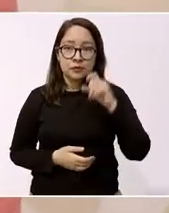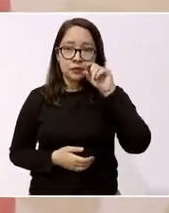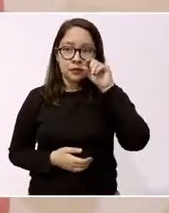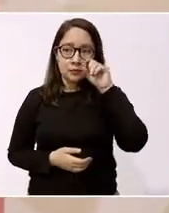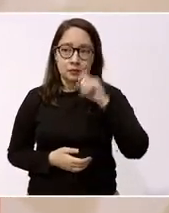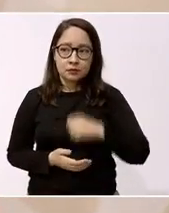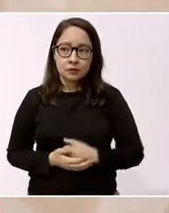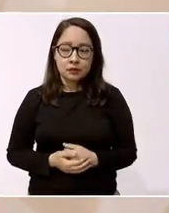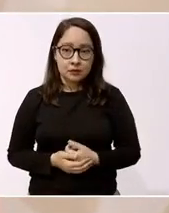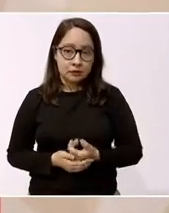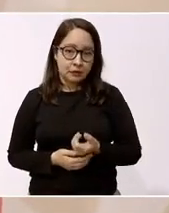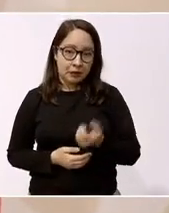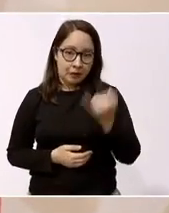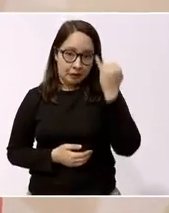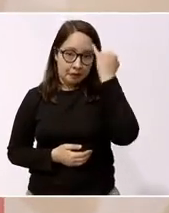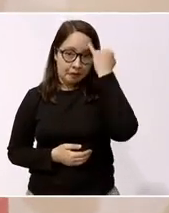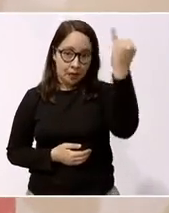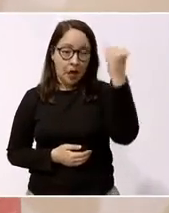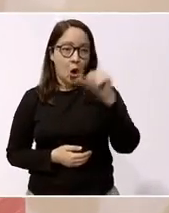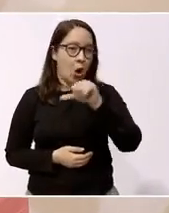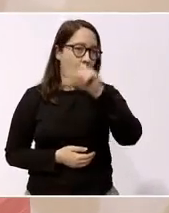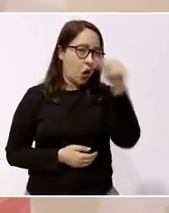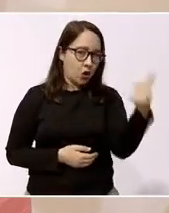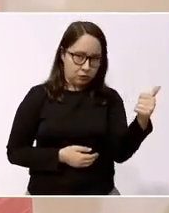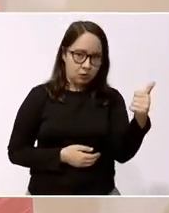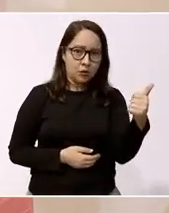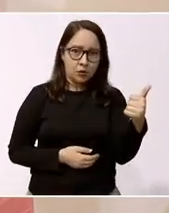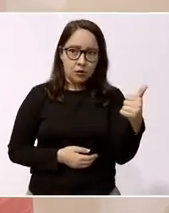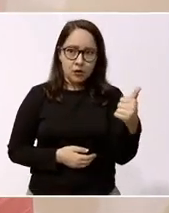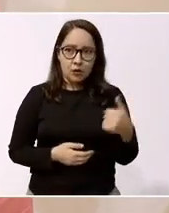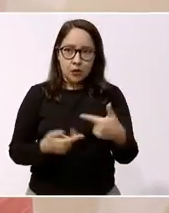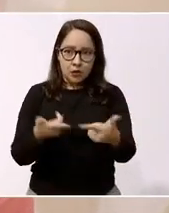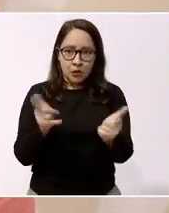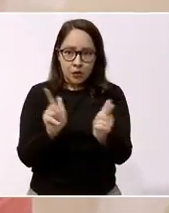si hubiese ganado otro partido?